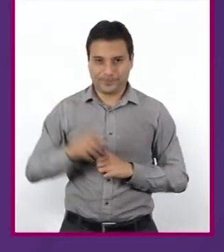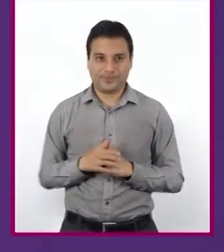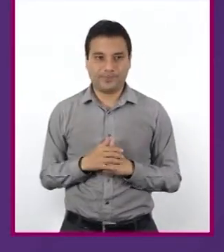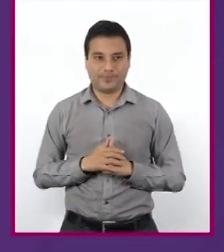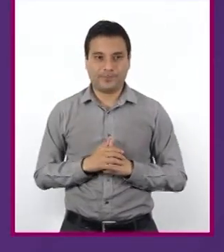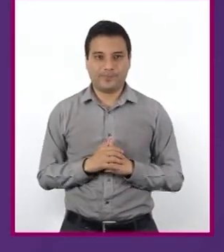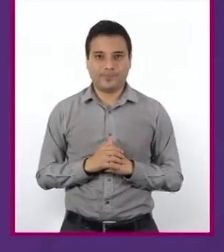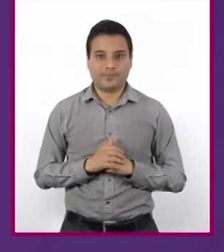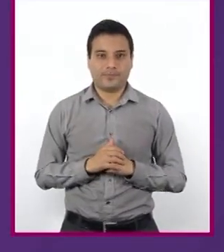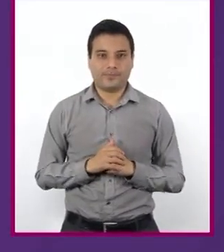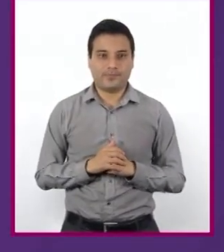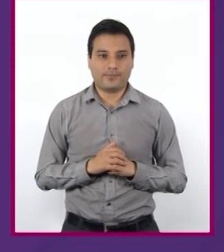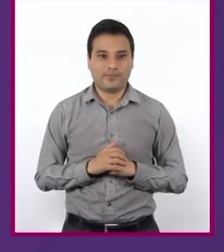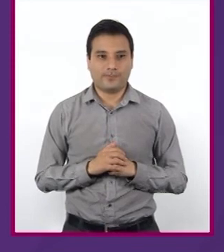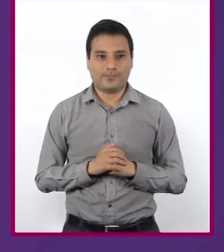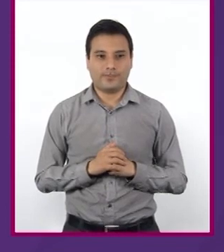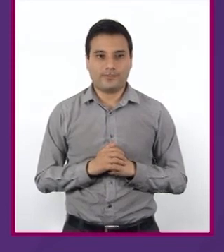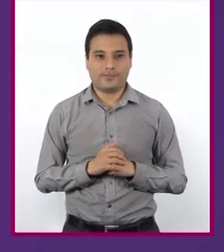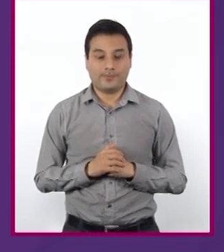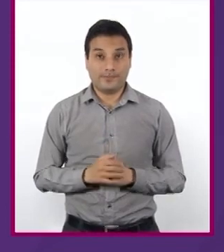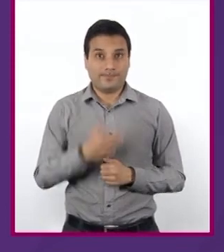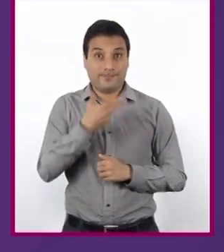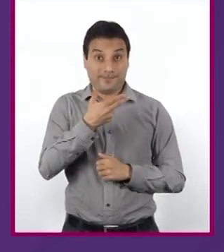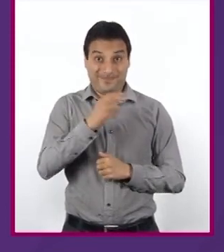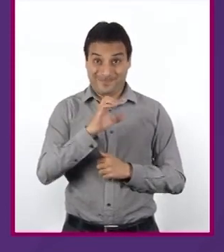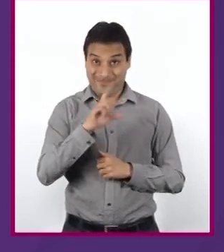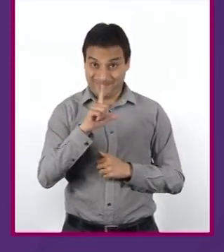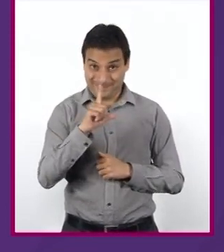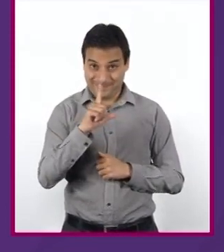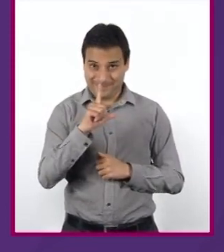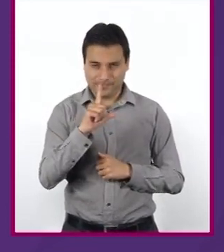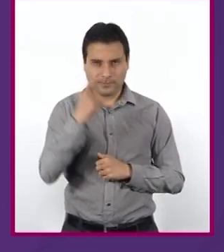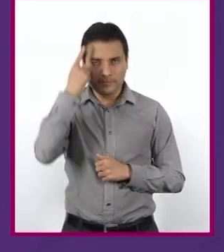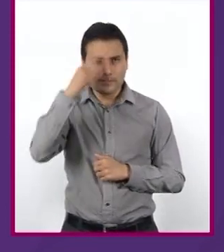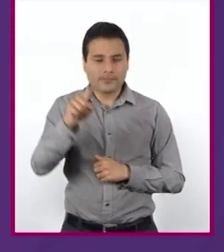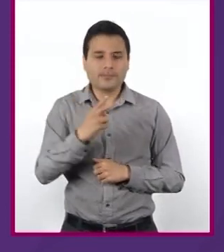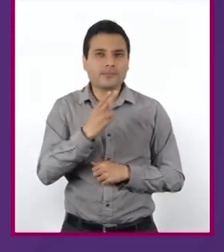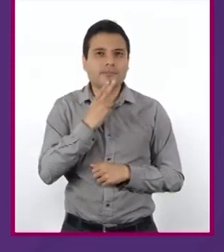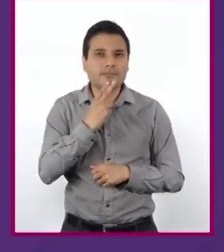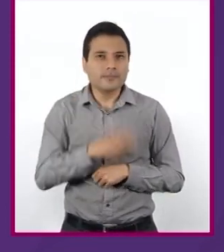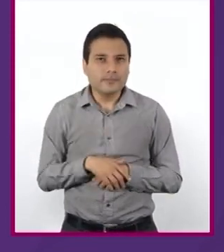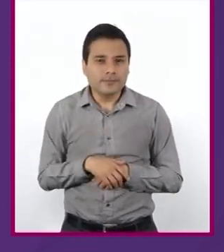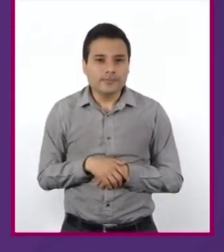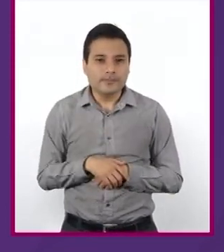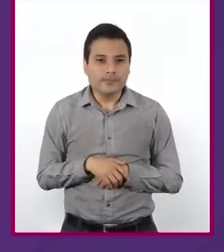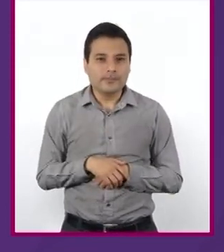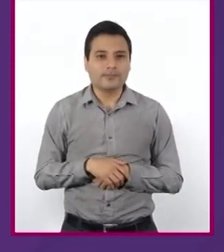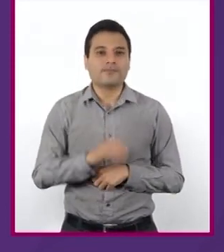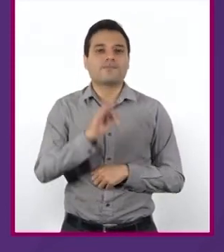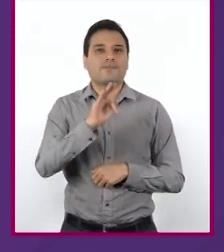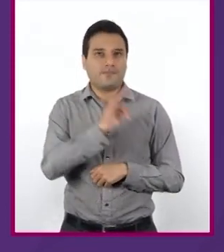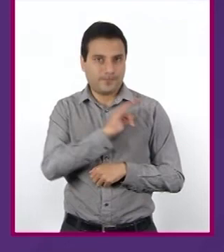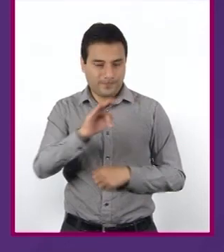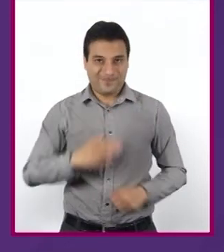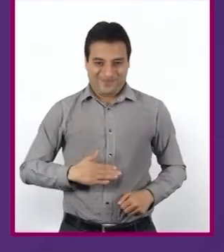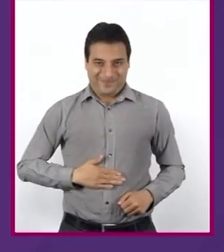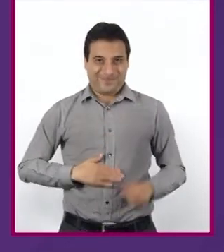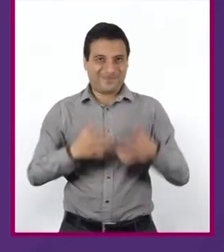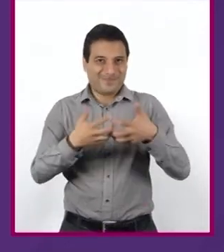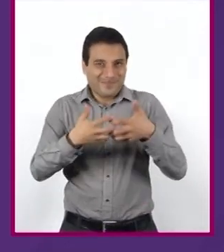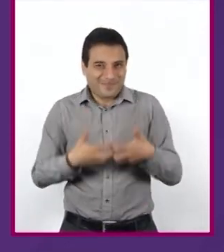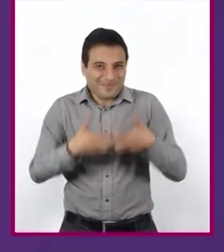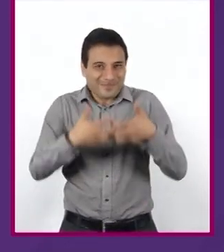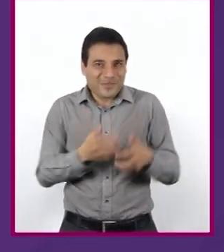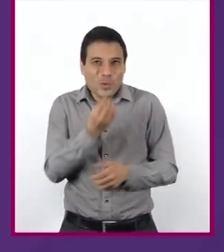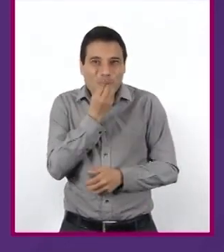Una de las aplicaciones del ácido clorhídrico es la digestión, pues forma parte de los